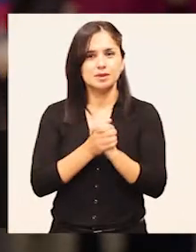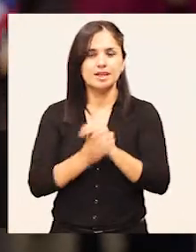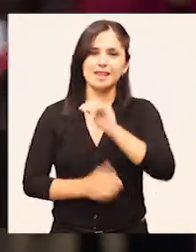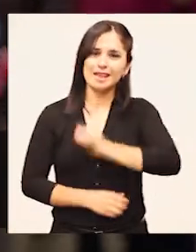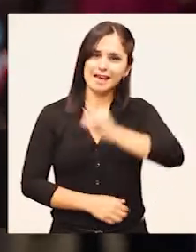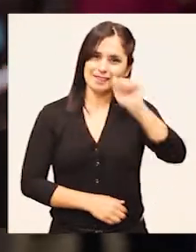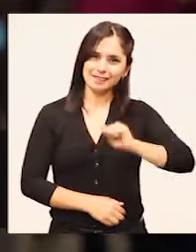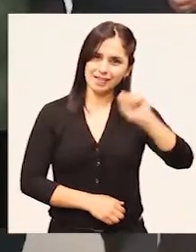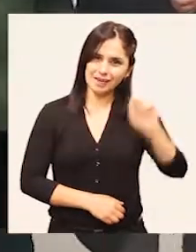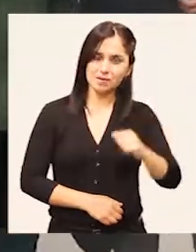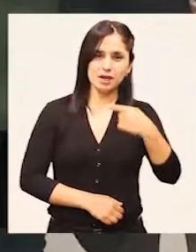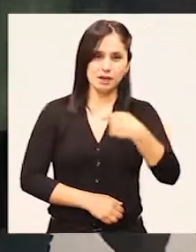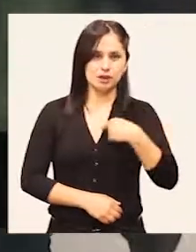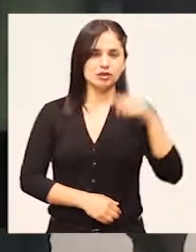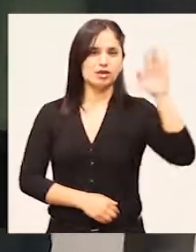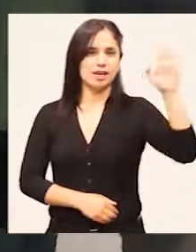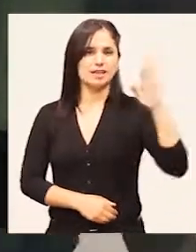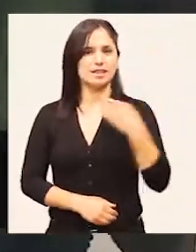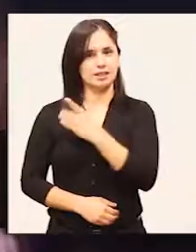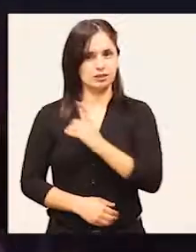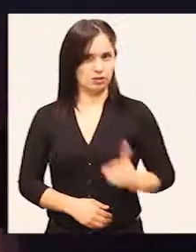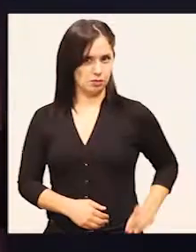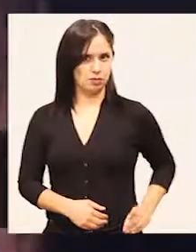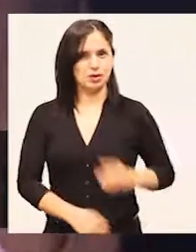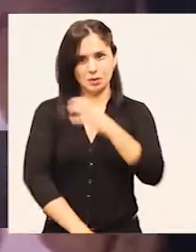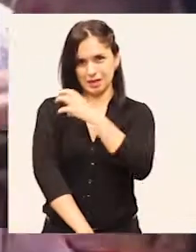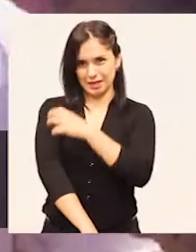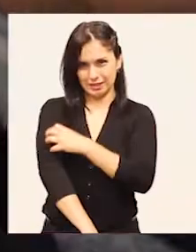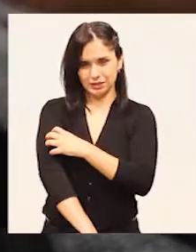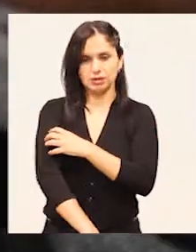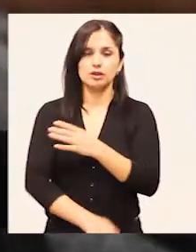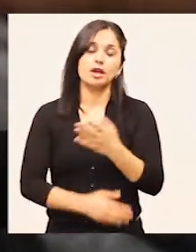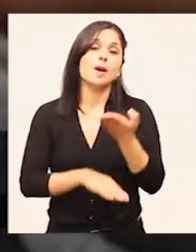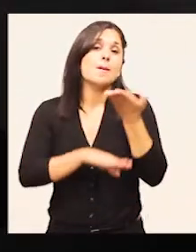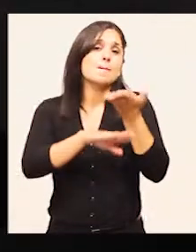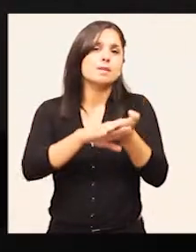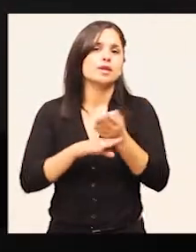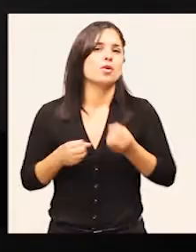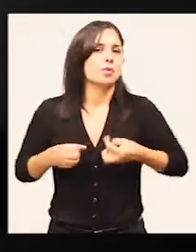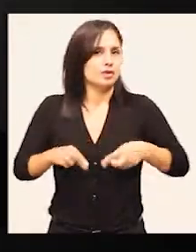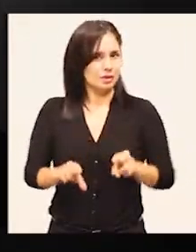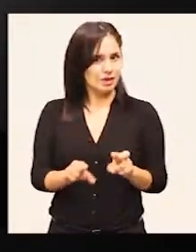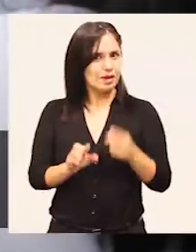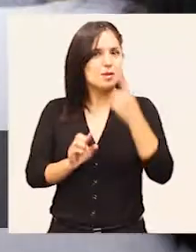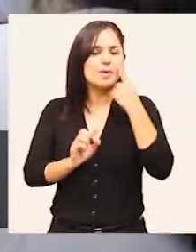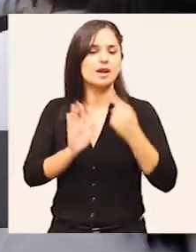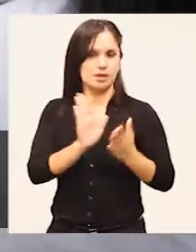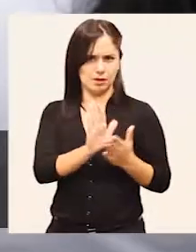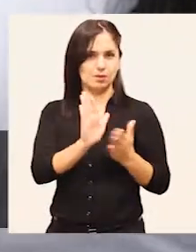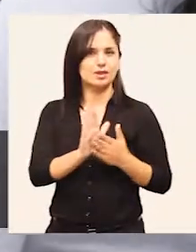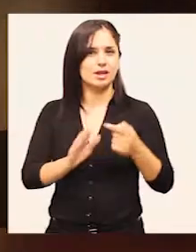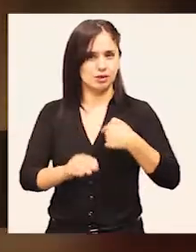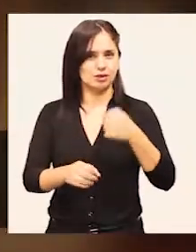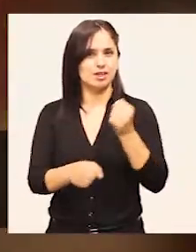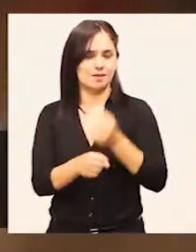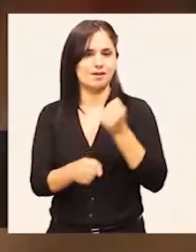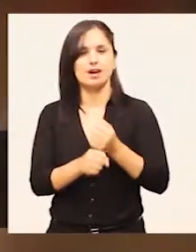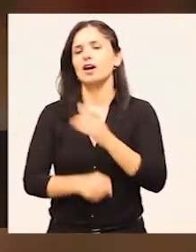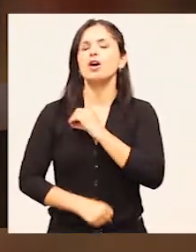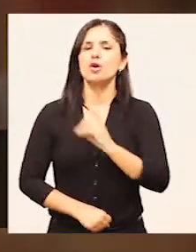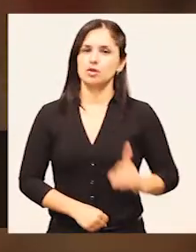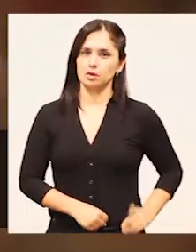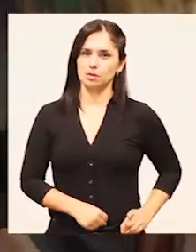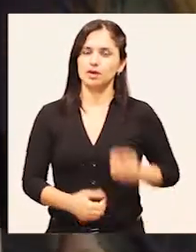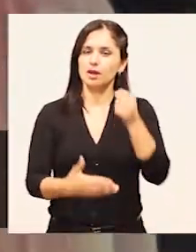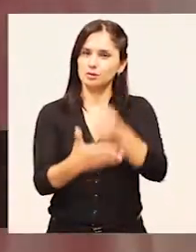soy Nicolás Noman, candidato a diputado por nuestra querida región. Solo les pido la oportunidad para poder demostrar con hechos de que voy a ser un